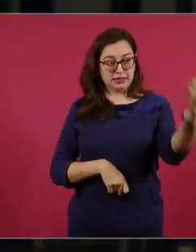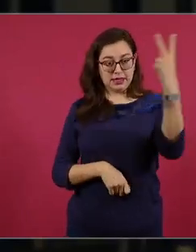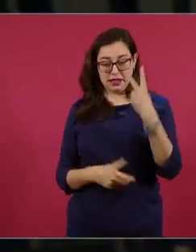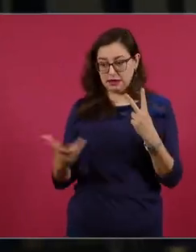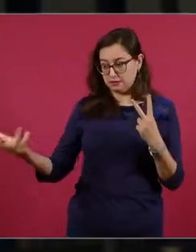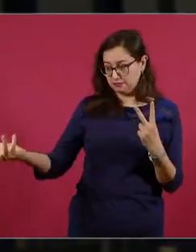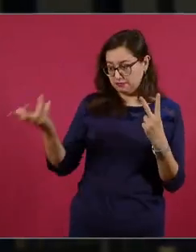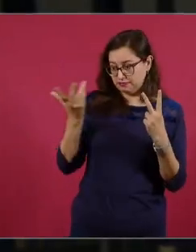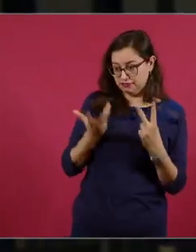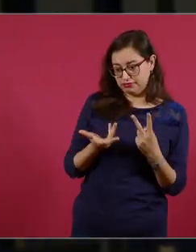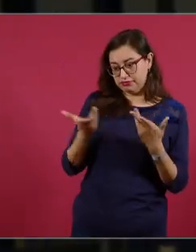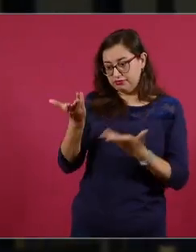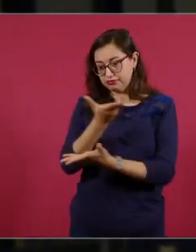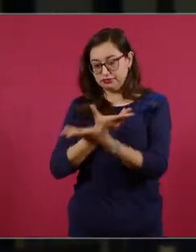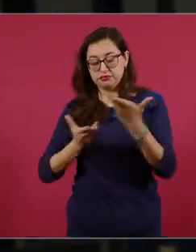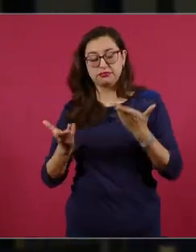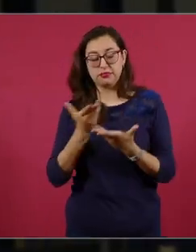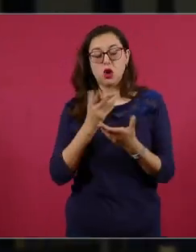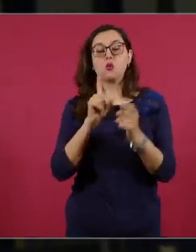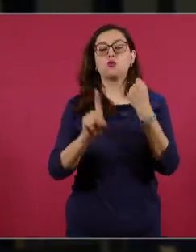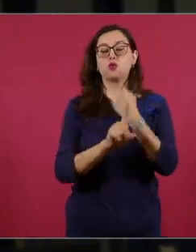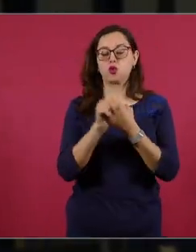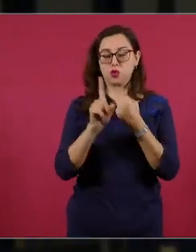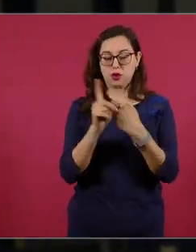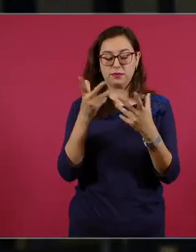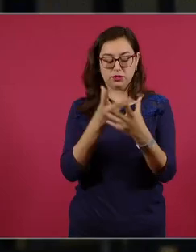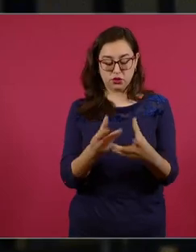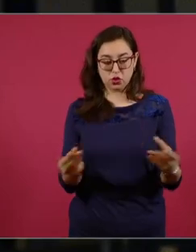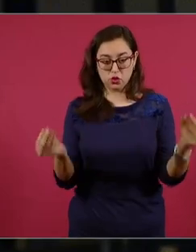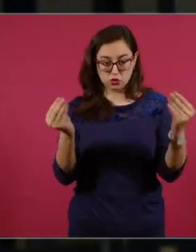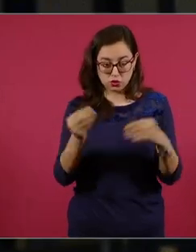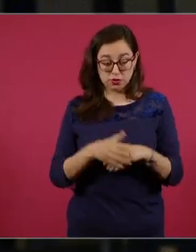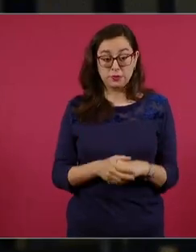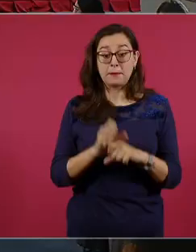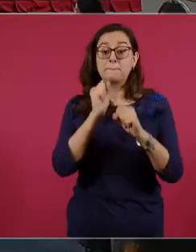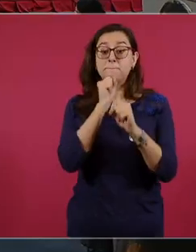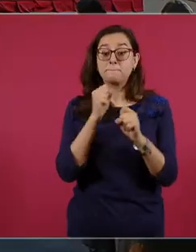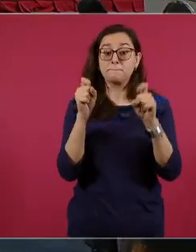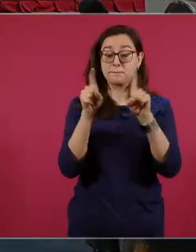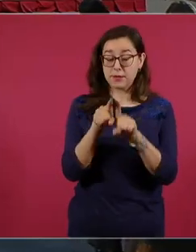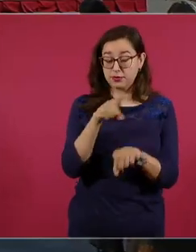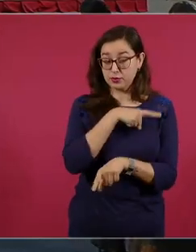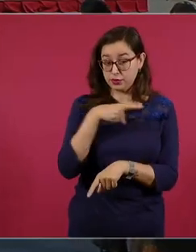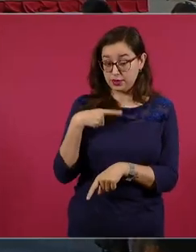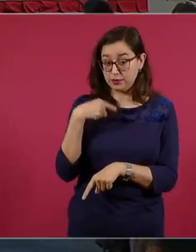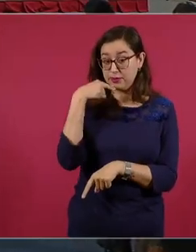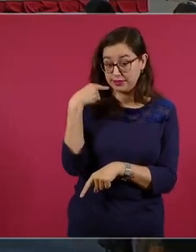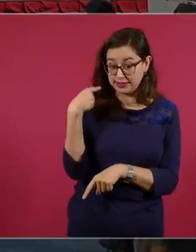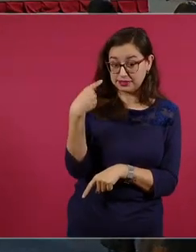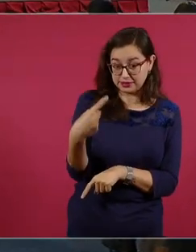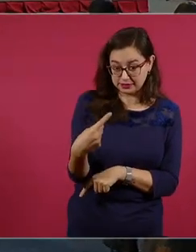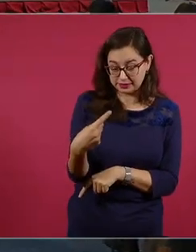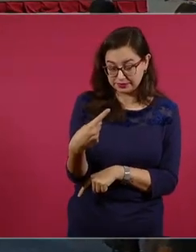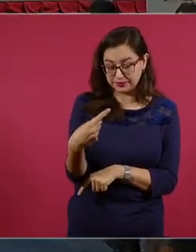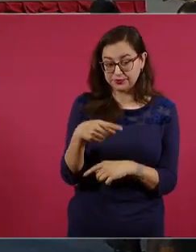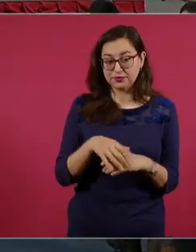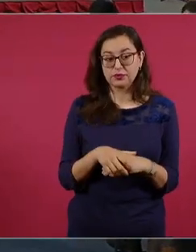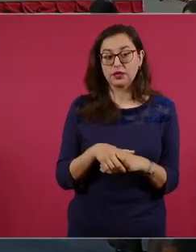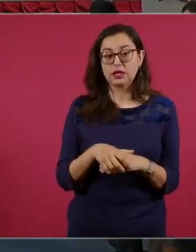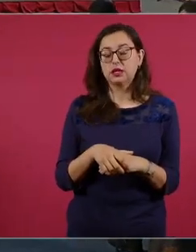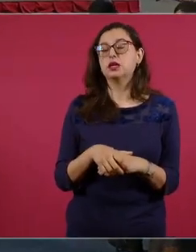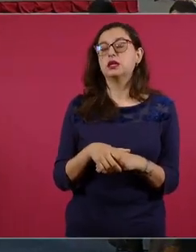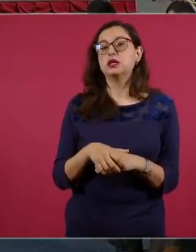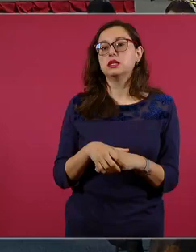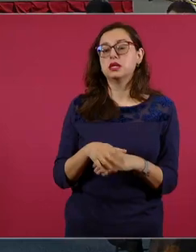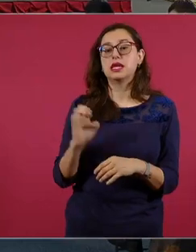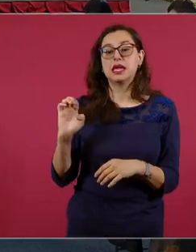cordial sobre todo, pues se atienda este asunto. Igualmente, ellos se señalan que hay el dueño